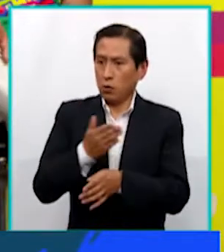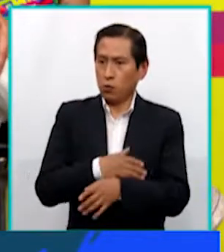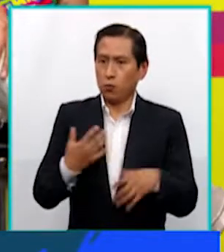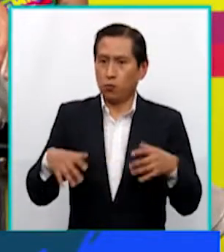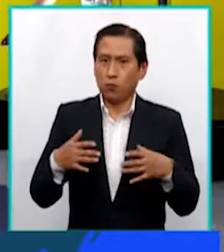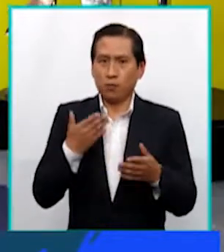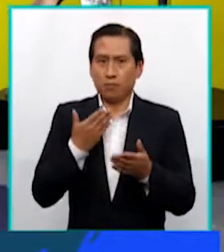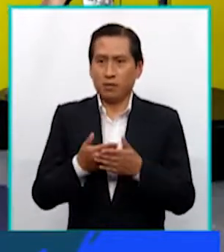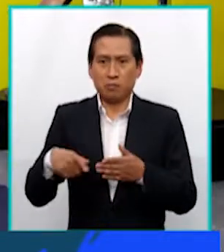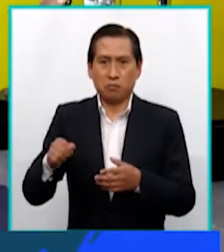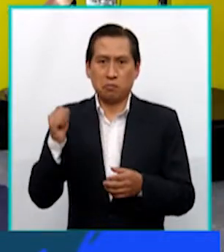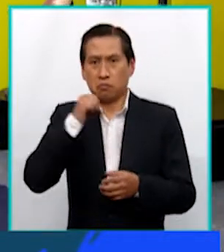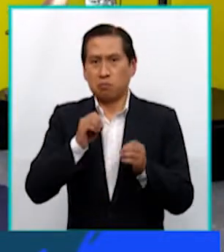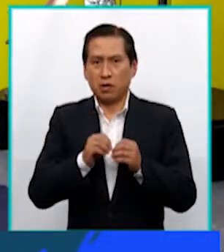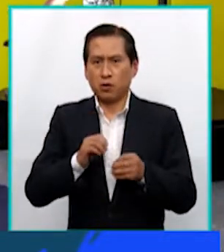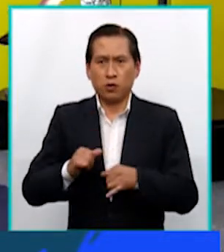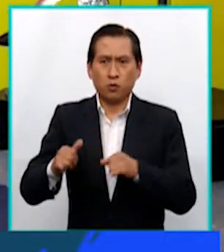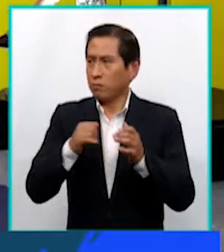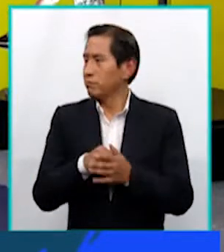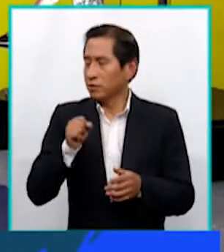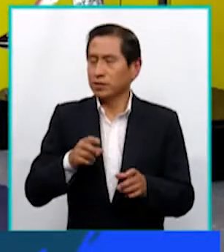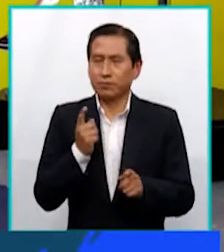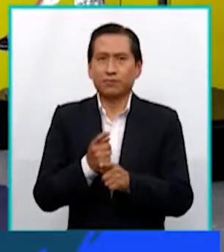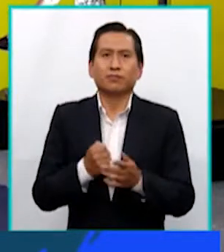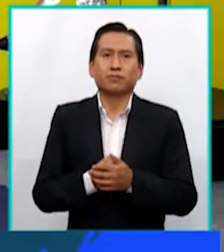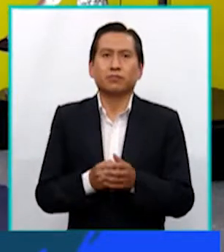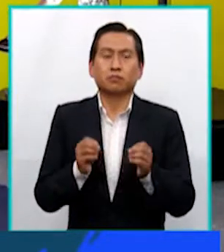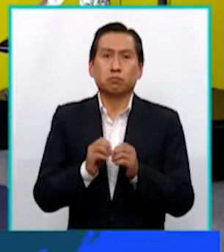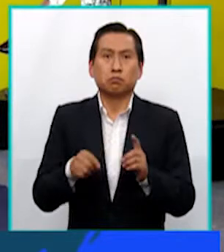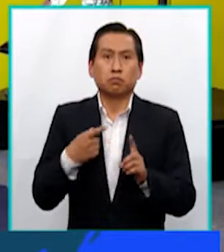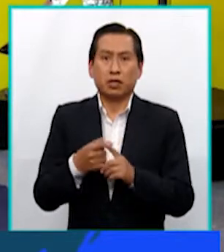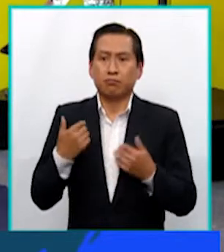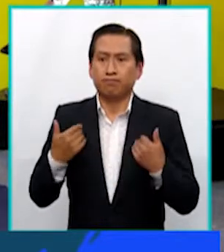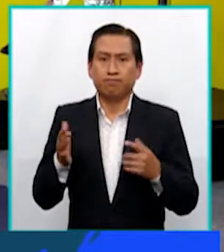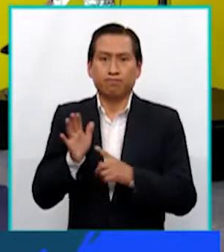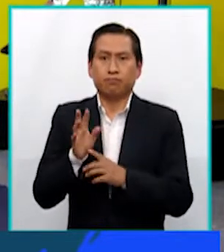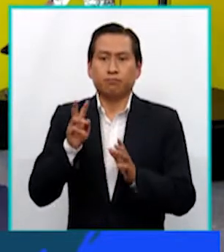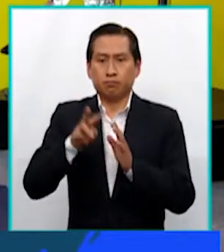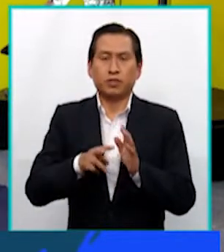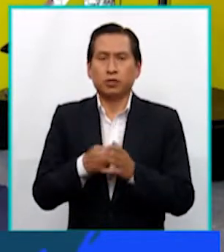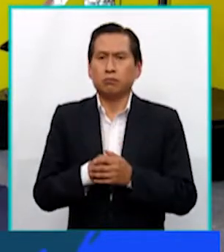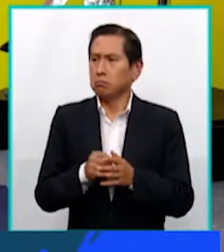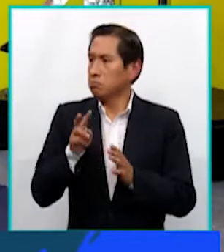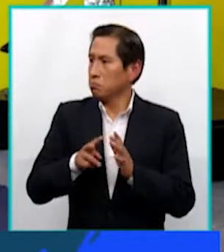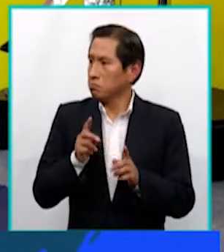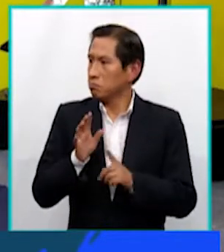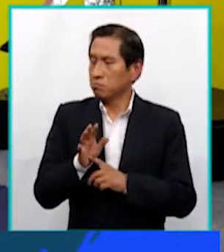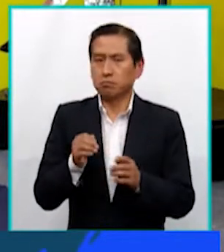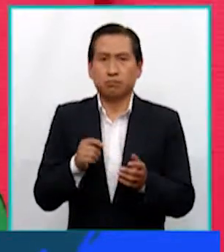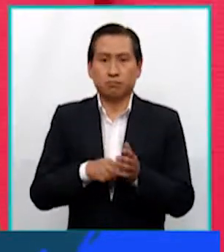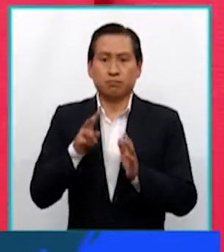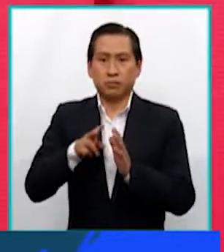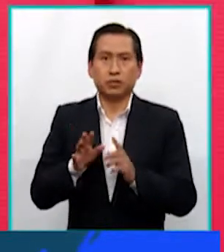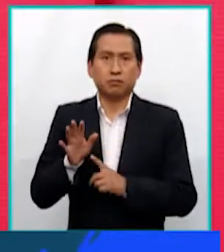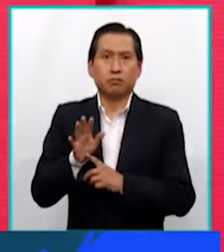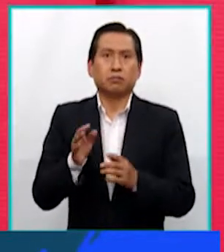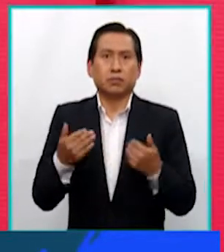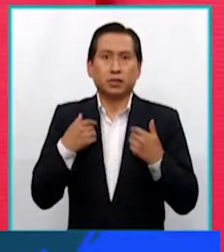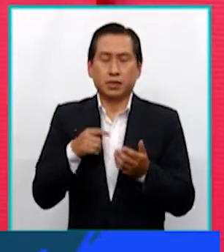Antes de carnavales, así como para que se revienten con ustedes, ¿no? Sí, sí. Y okay. También la presentación de un videoclip. De un videoclip que